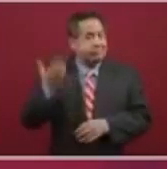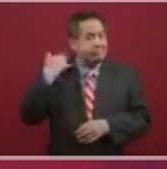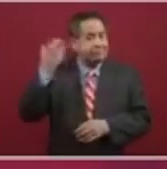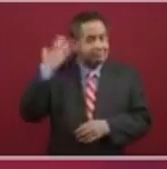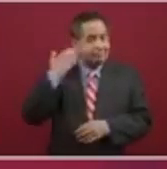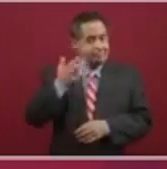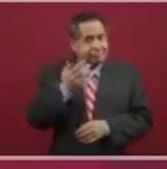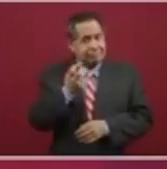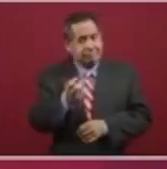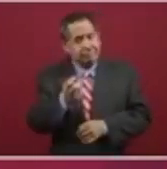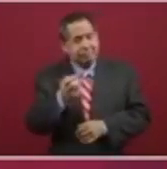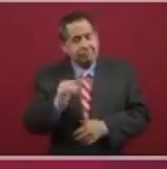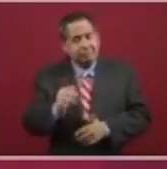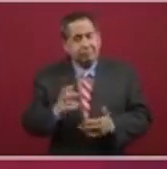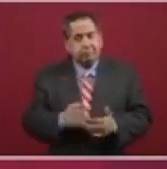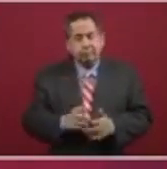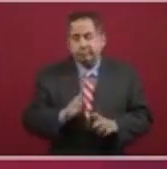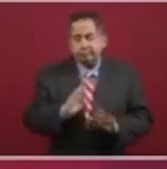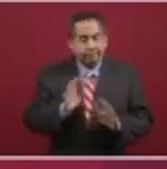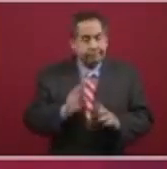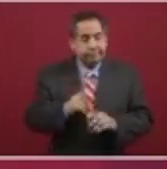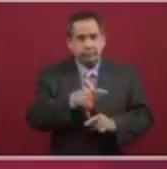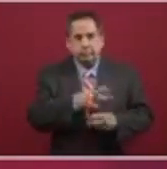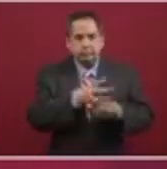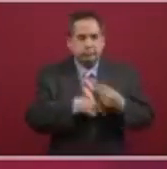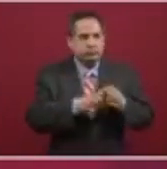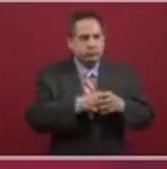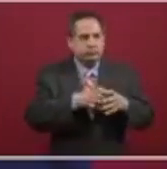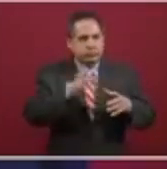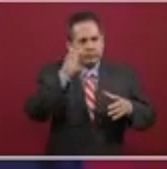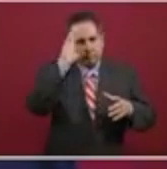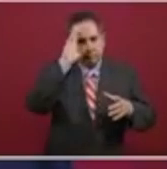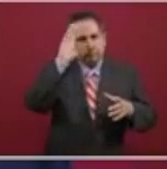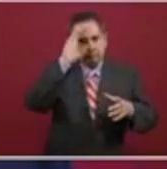O sea, eso se fue